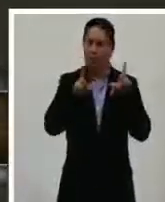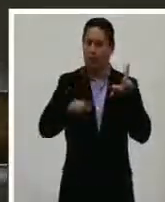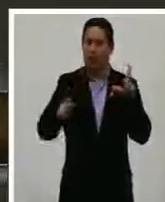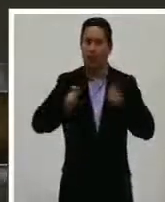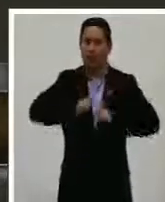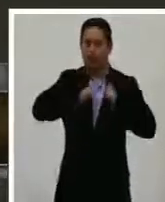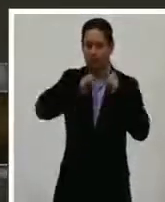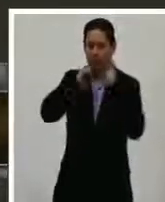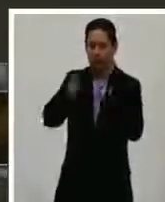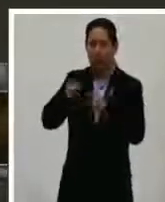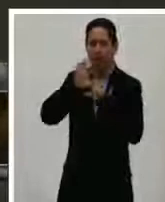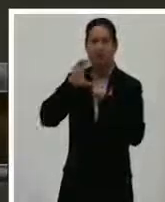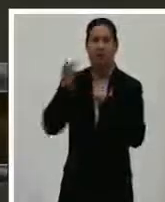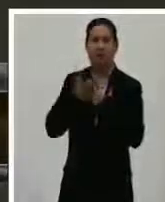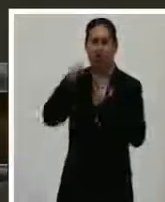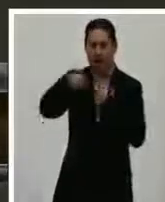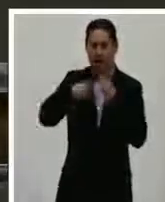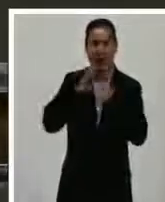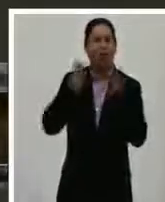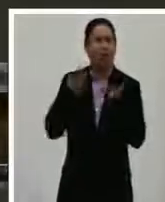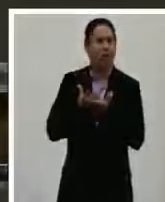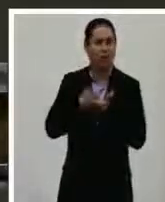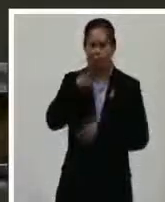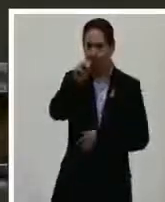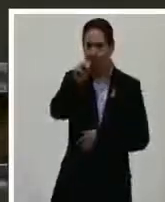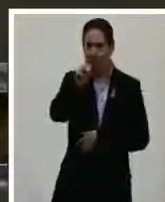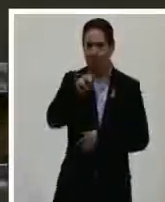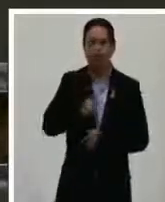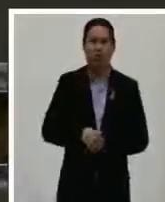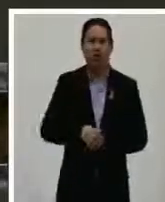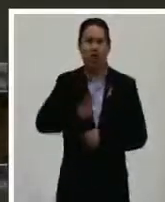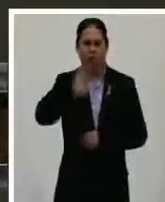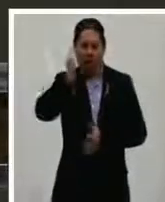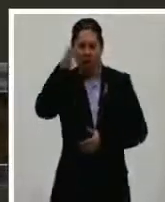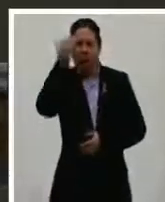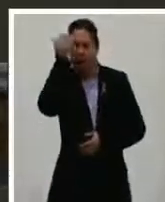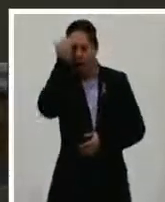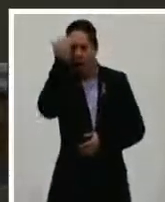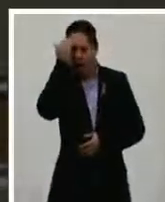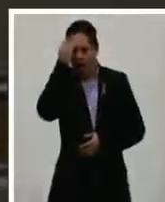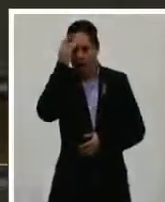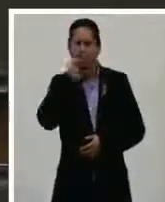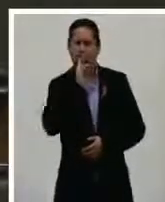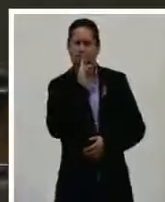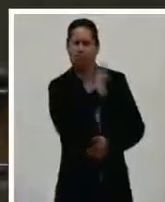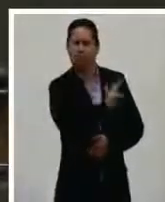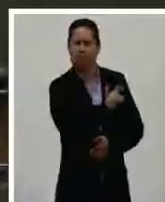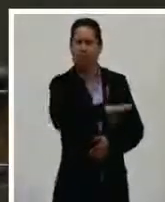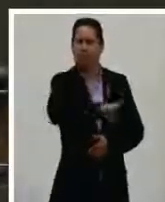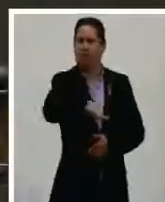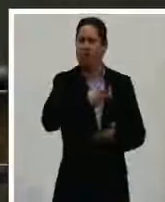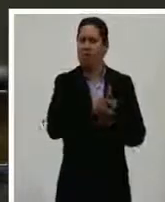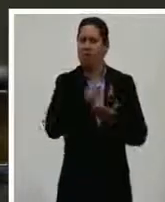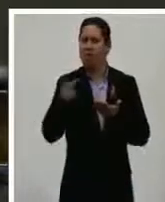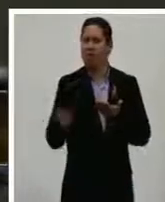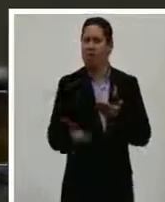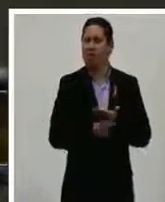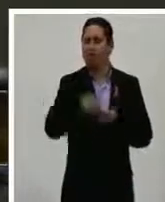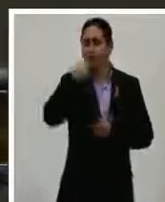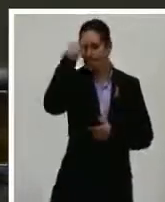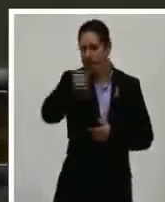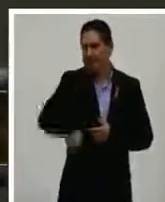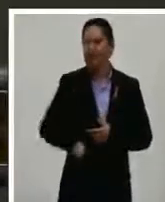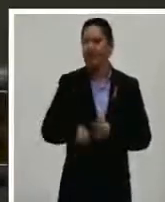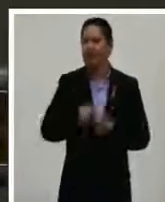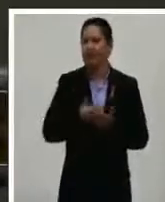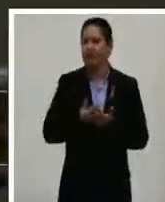turnada a una comisión de este congreso porque ya conocemos cuál será el resultado entonces para que esperar